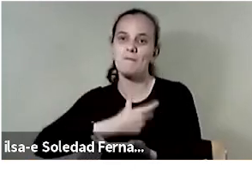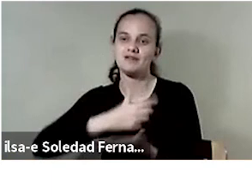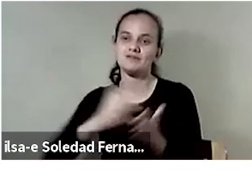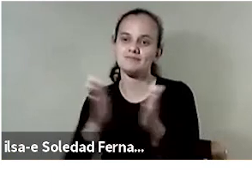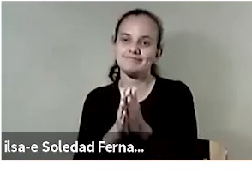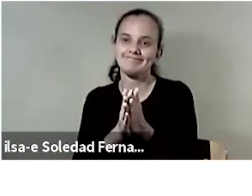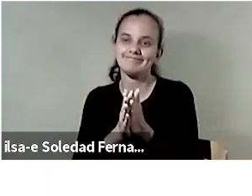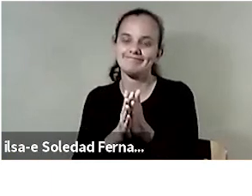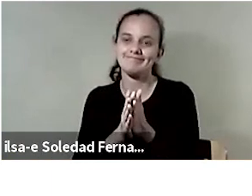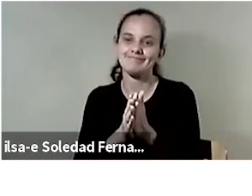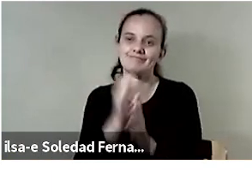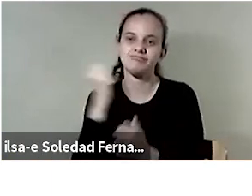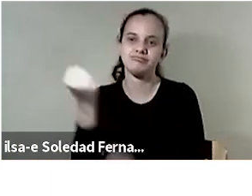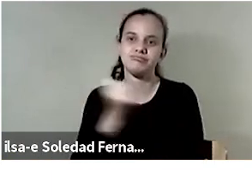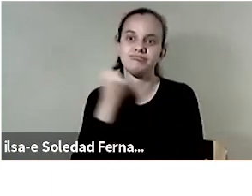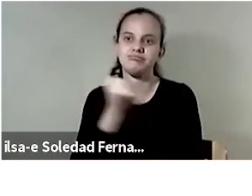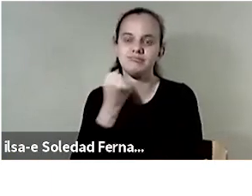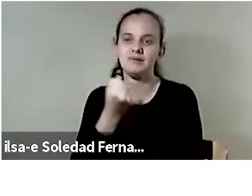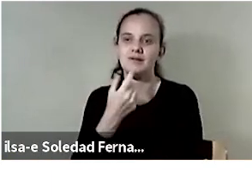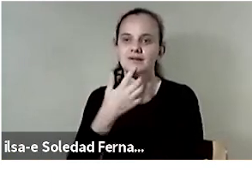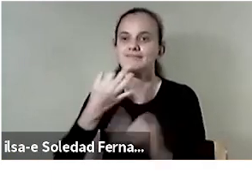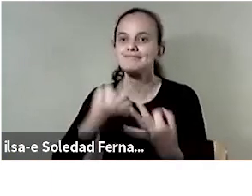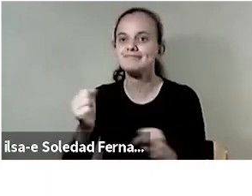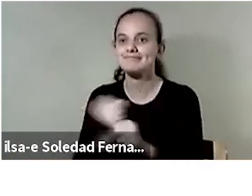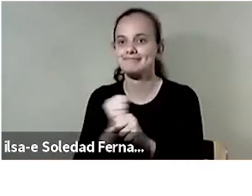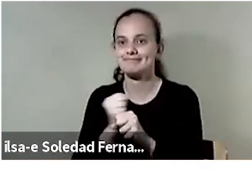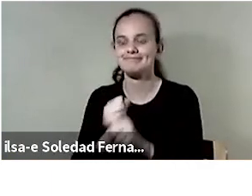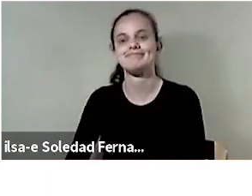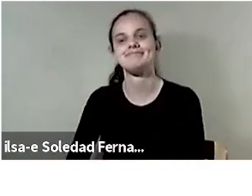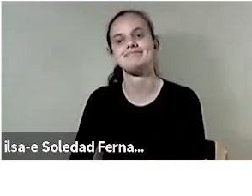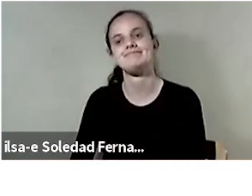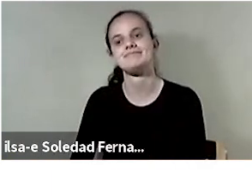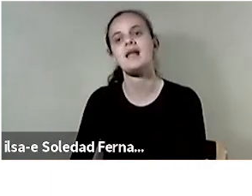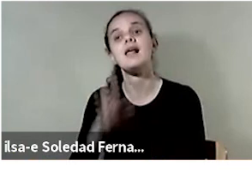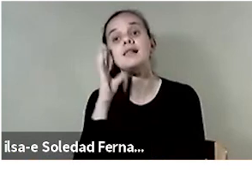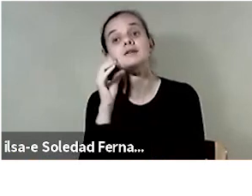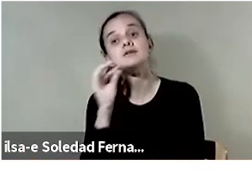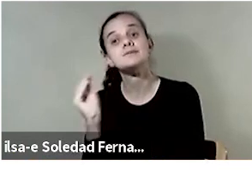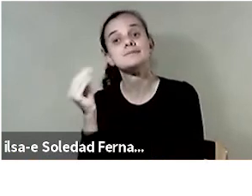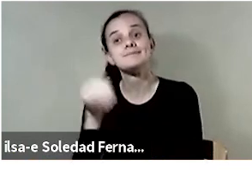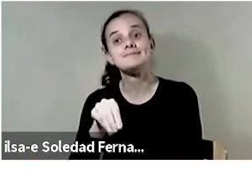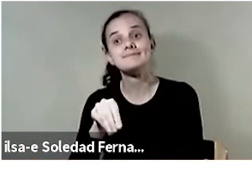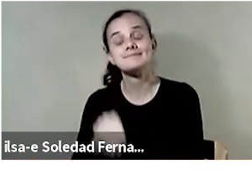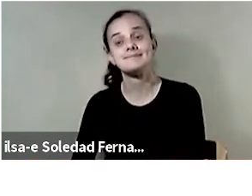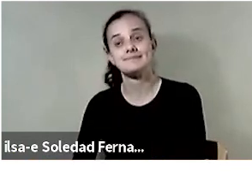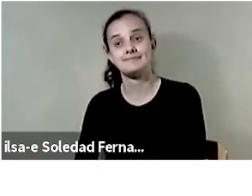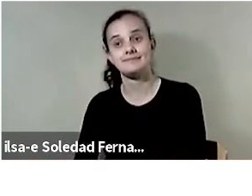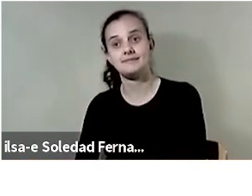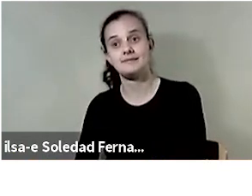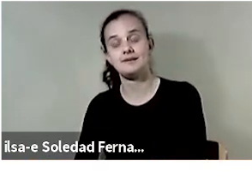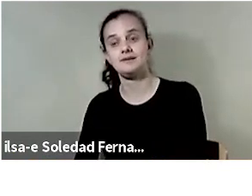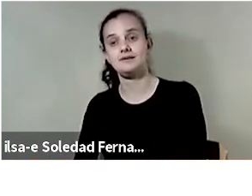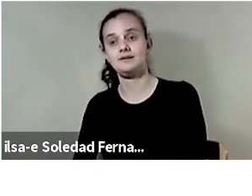personas. Es uno de los ahí se juntan 2 derechos humanos fundamentales, entonces es imprescindible poder garantizar eso. Algo